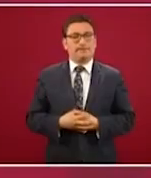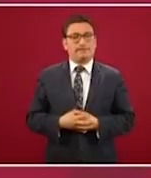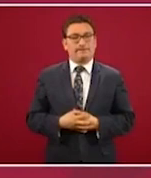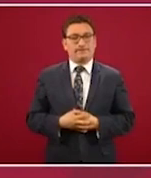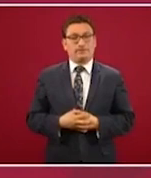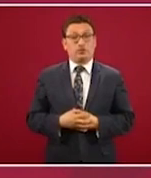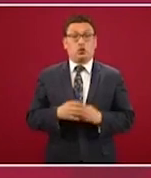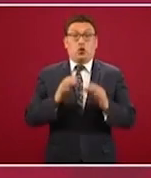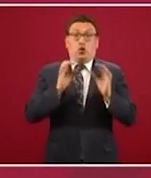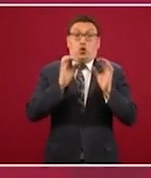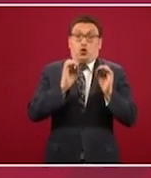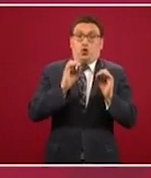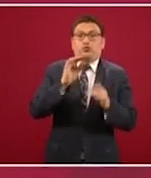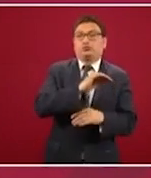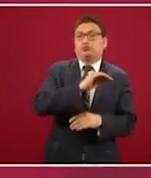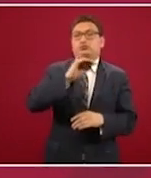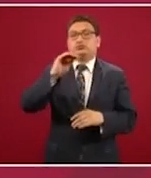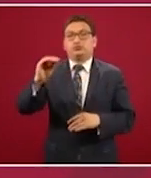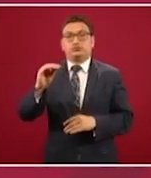o a Santa Fe,